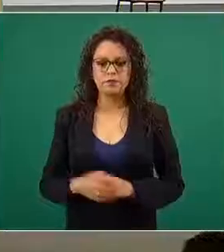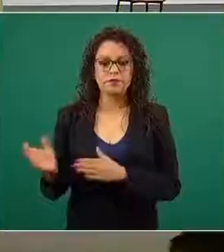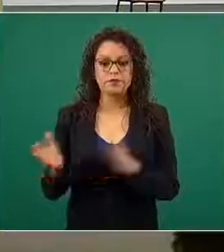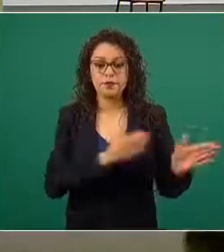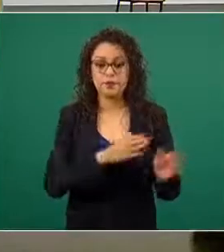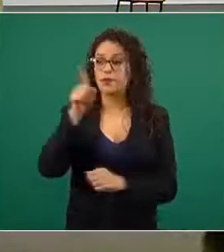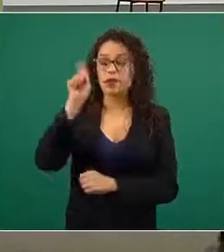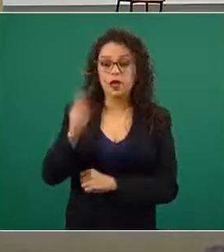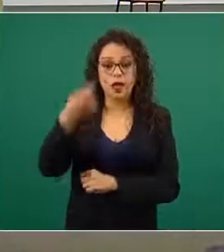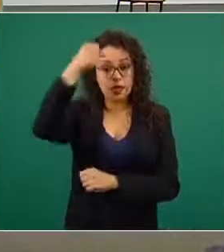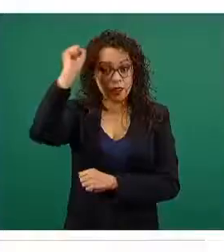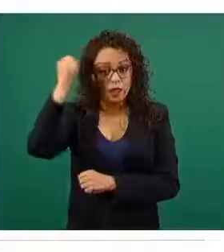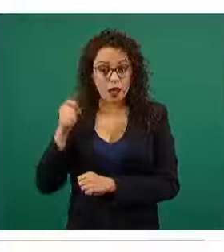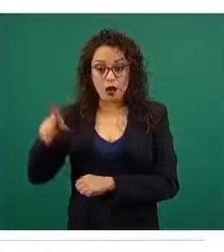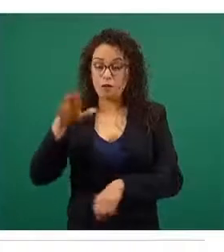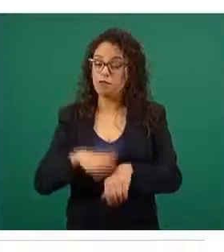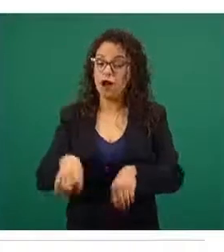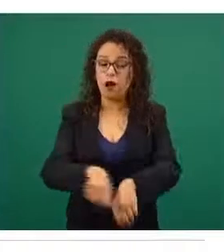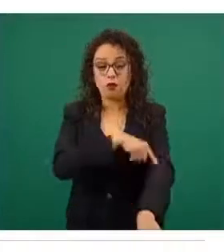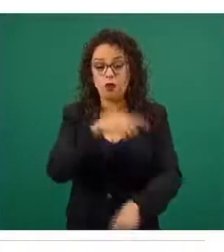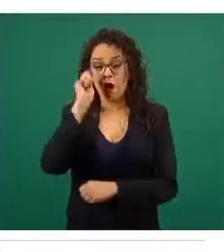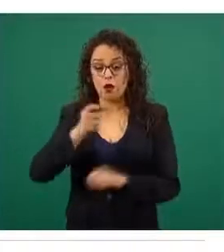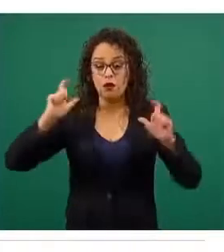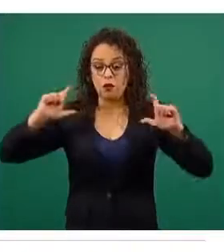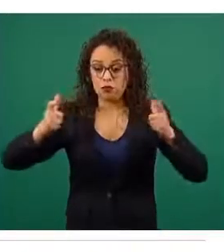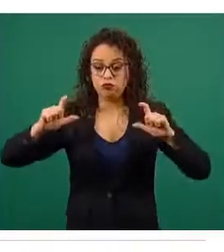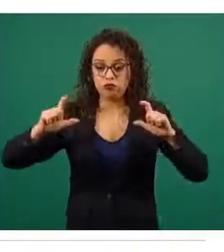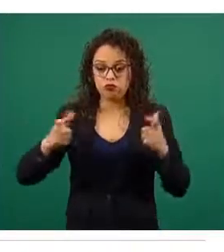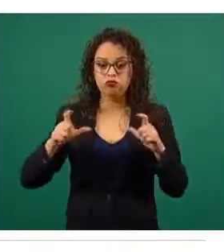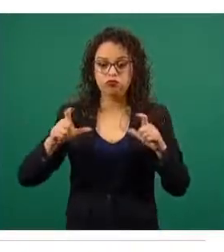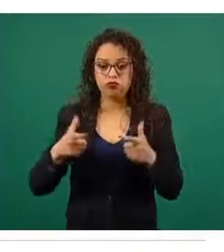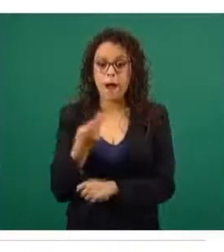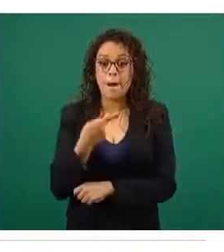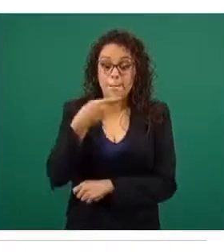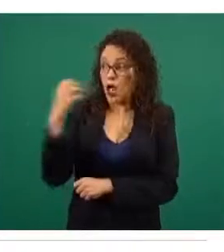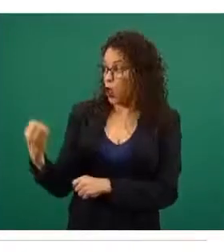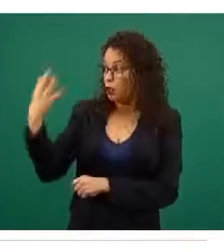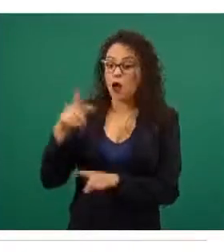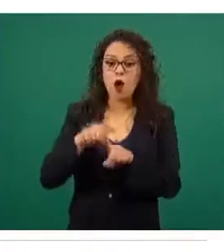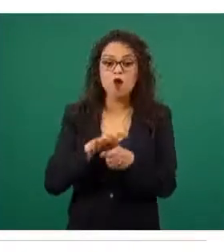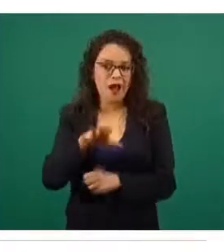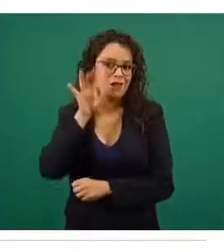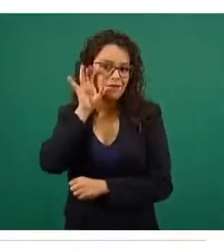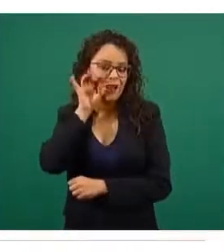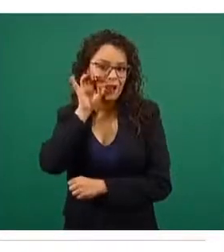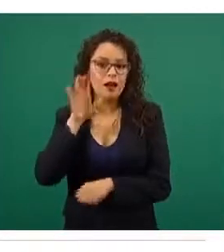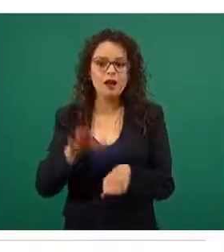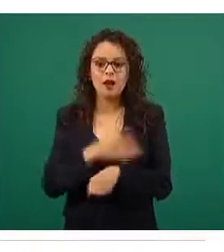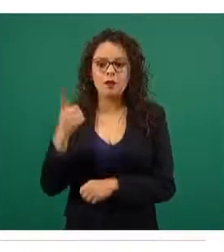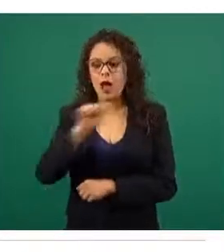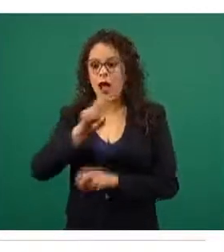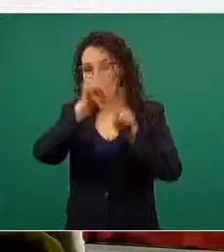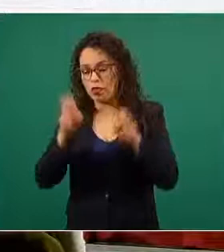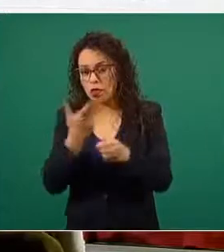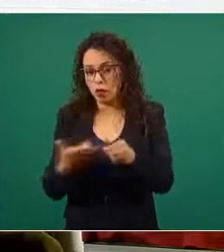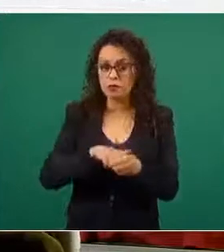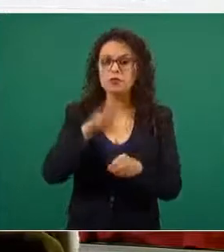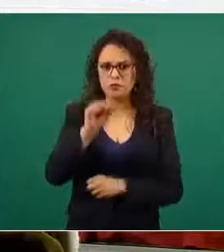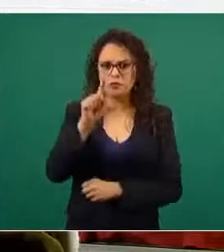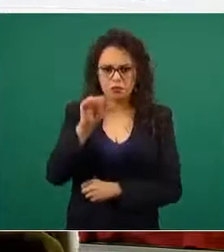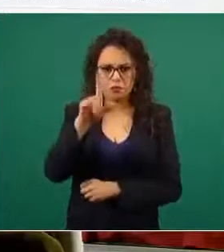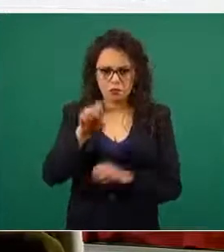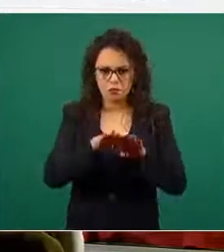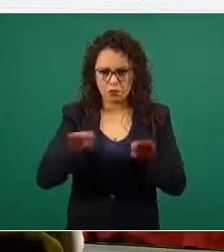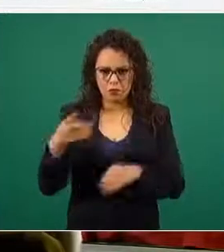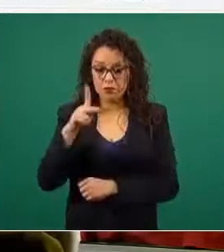en Sinaloa es el estado que ha tenido el trayecto más largo de reducción, sin embargo está en semáforo naranja porque vemos la siguiente, la tendencia de hospitalización está estable,